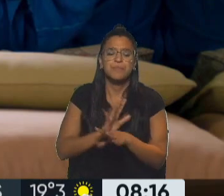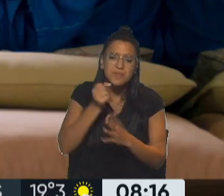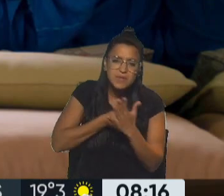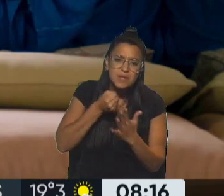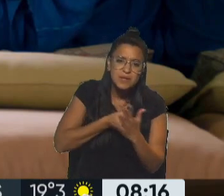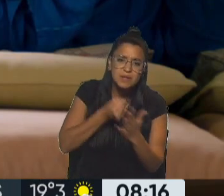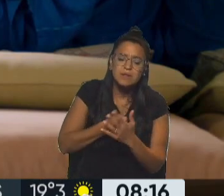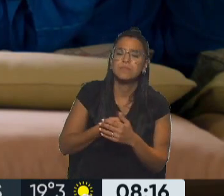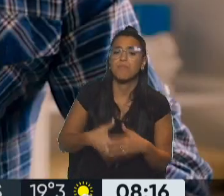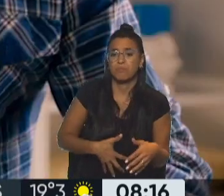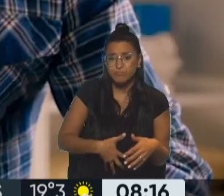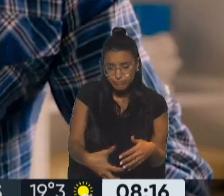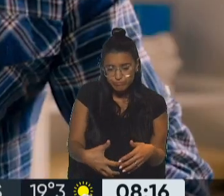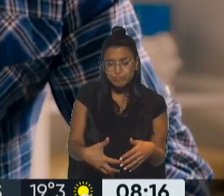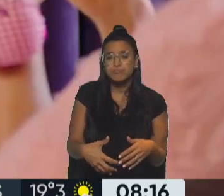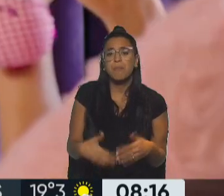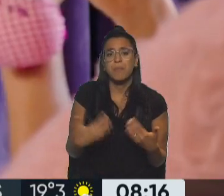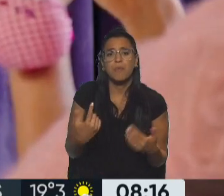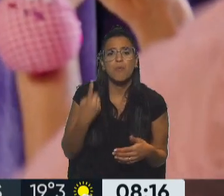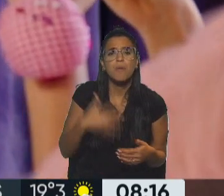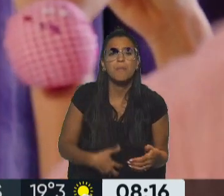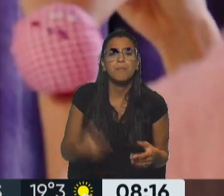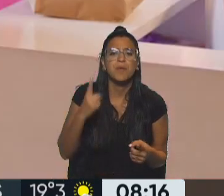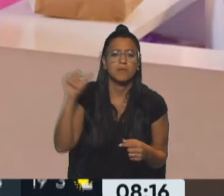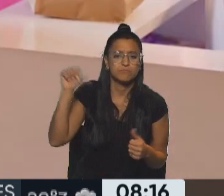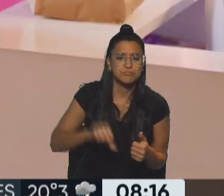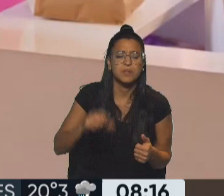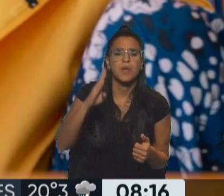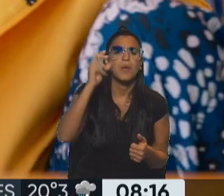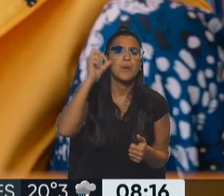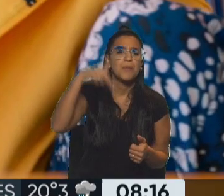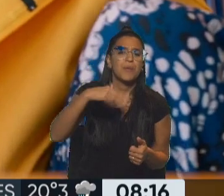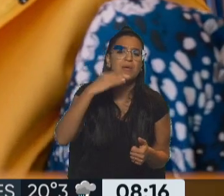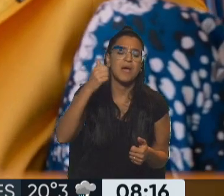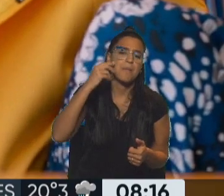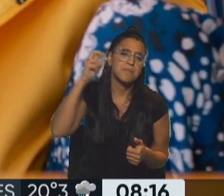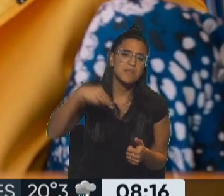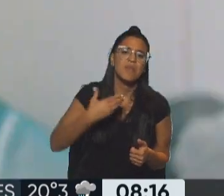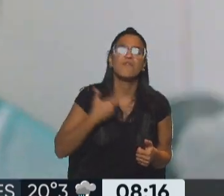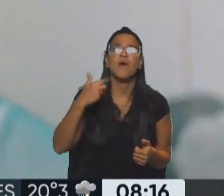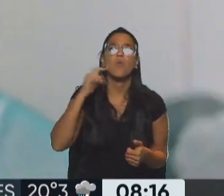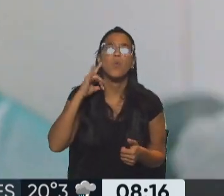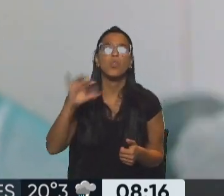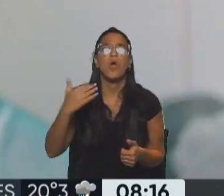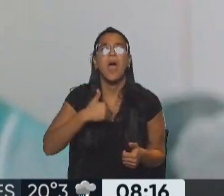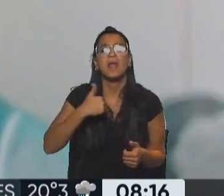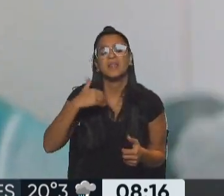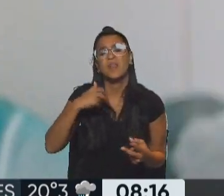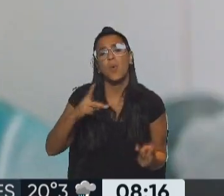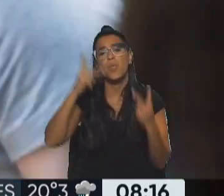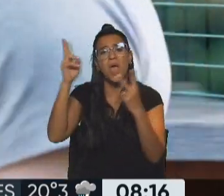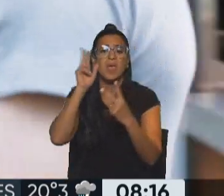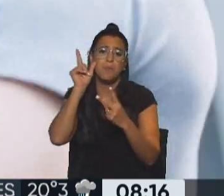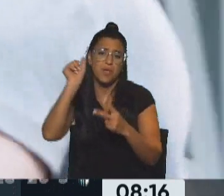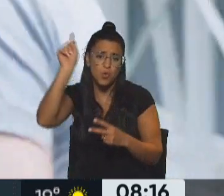de inseminación artificial para que una de ellas quede embarazada, pero sin suerte. Benjamín Amadeo es Facundo, un argentino que está de viaje espiritual por Perú,